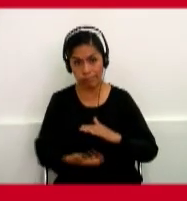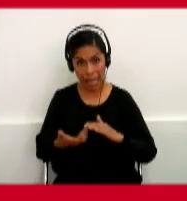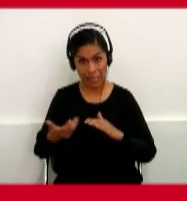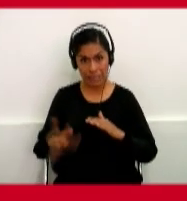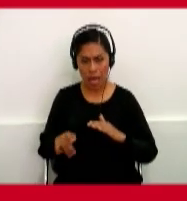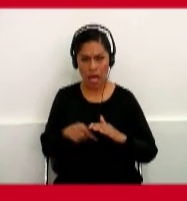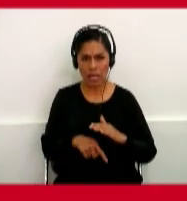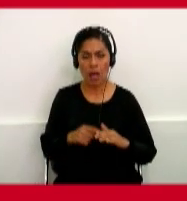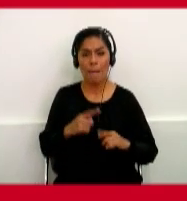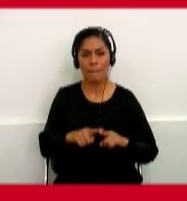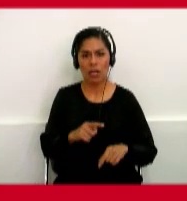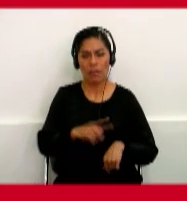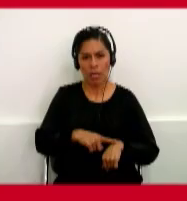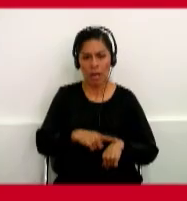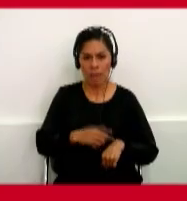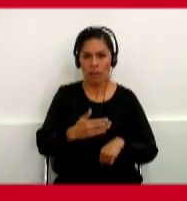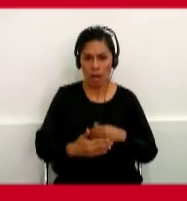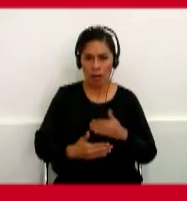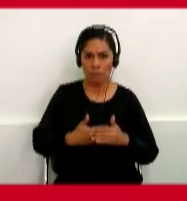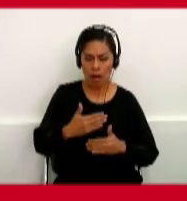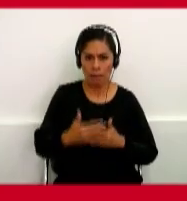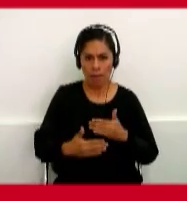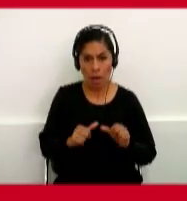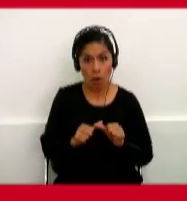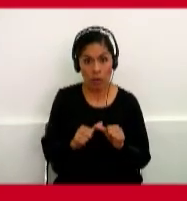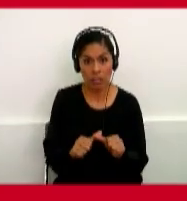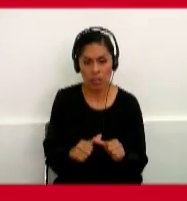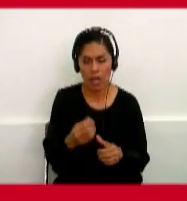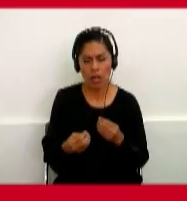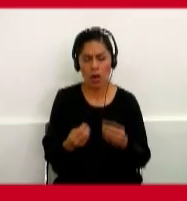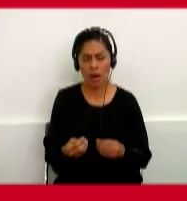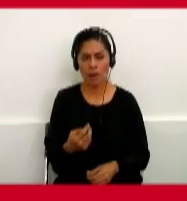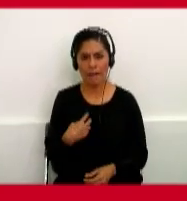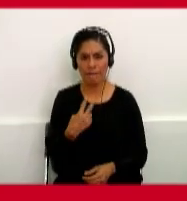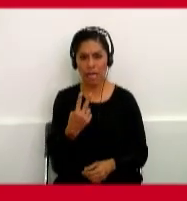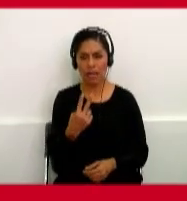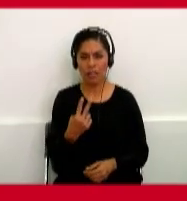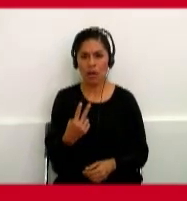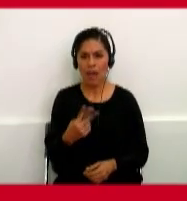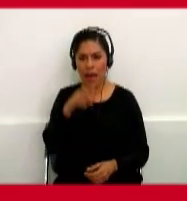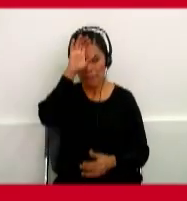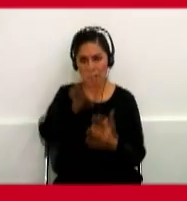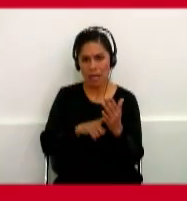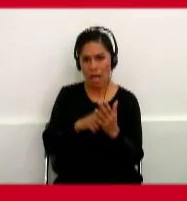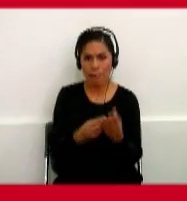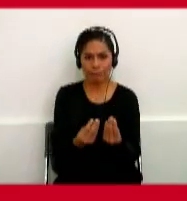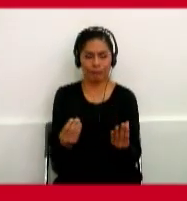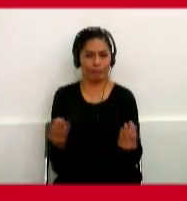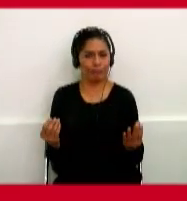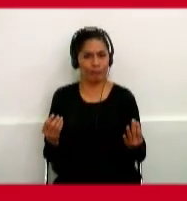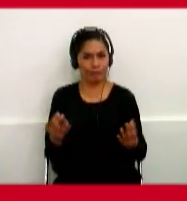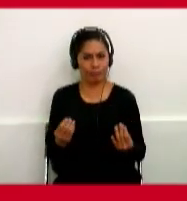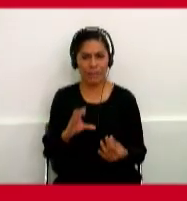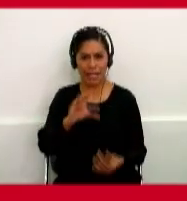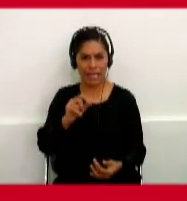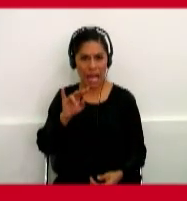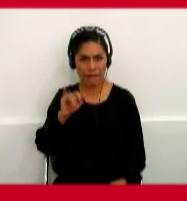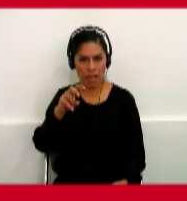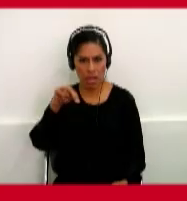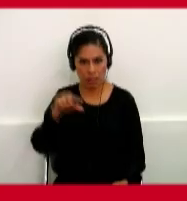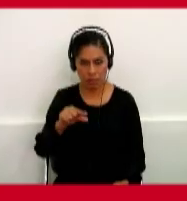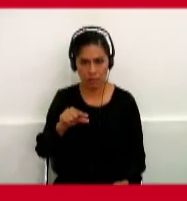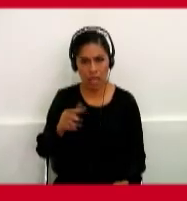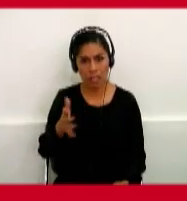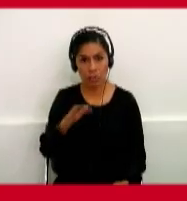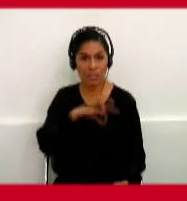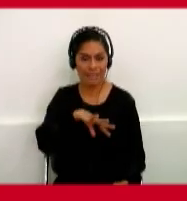y para mantener esos ratios es necesario poder enfrentarnos con minería masiva, en este caso de caving. Entonces, esas son un poco